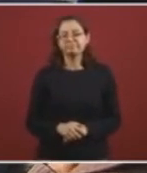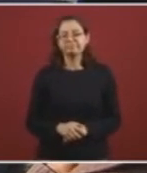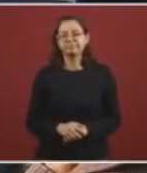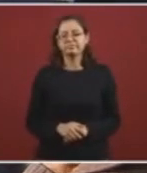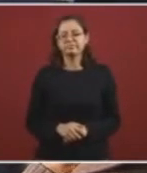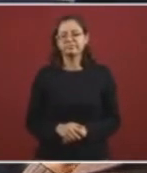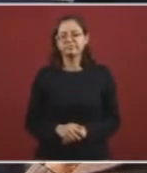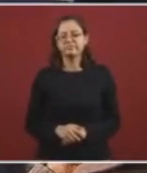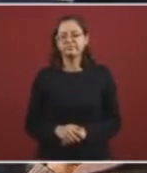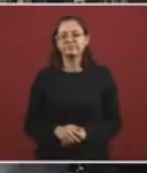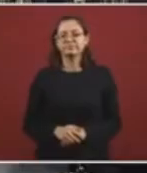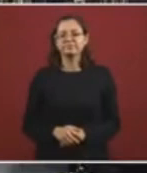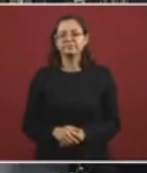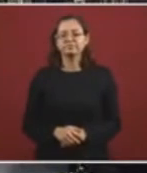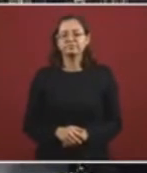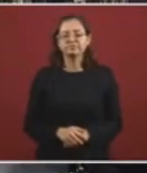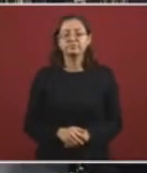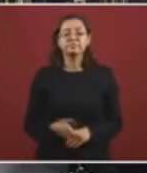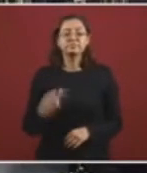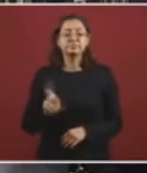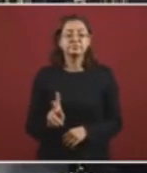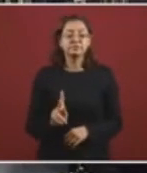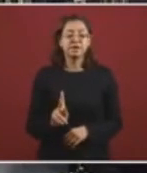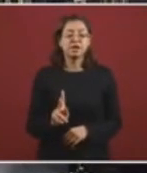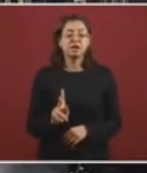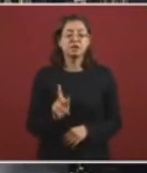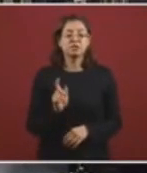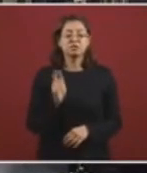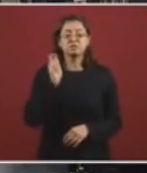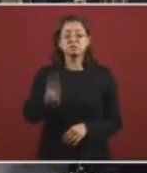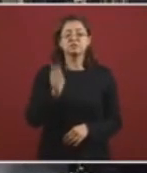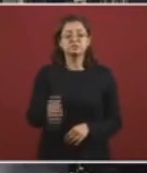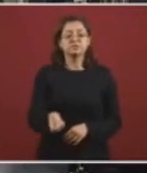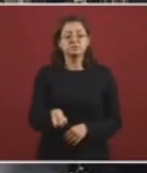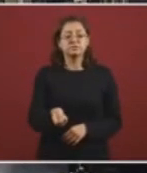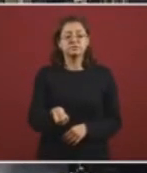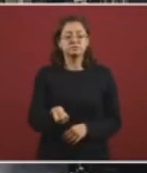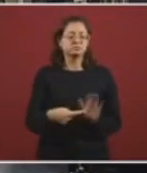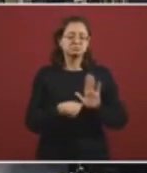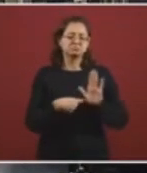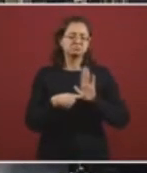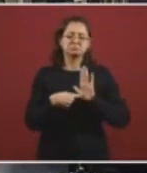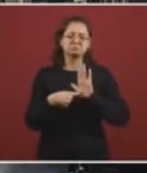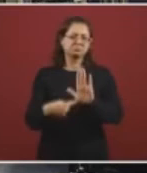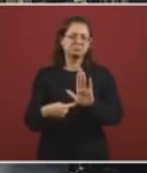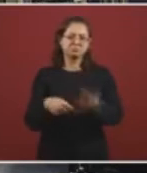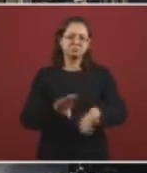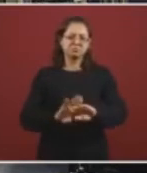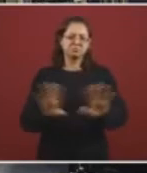lo de menos. Pero esto es, y